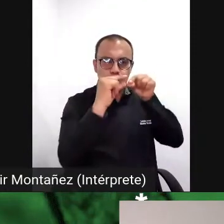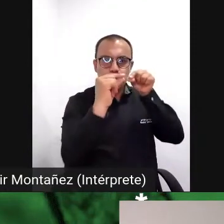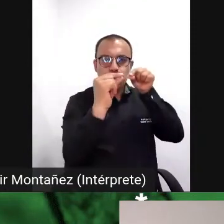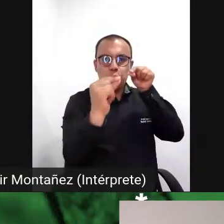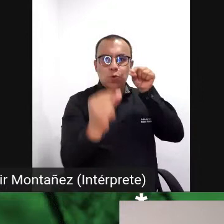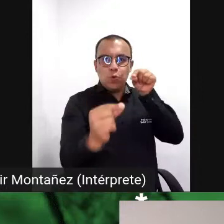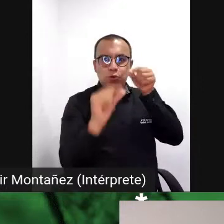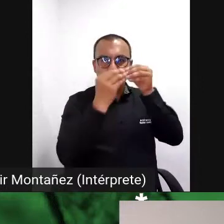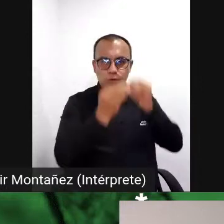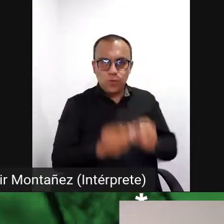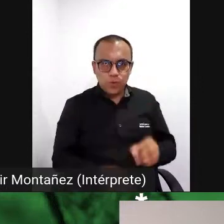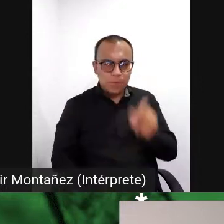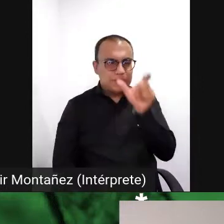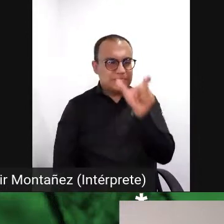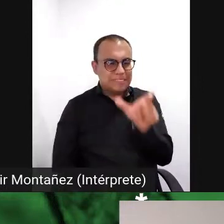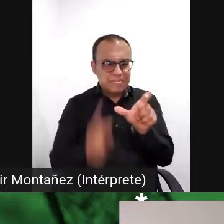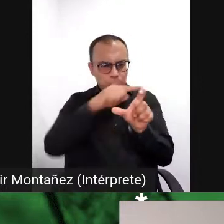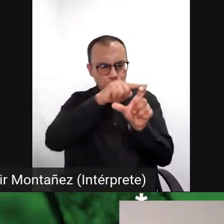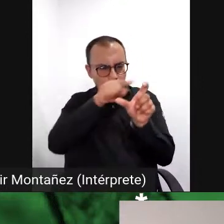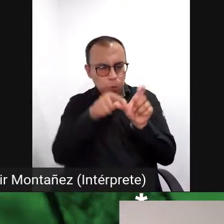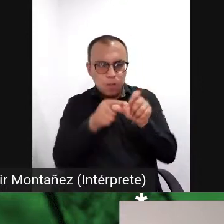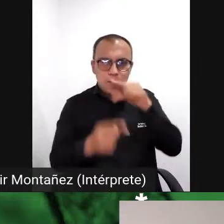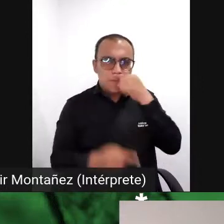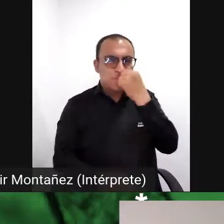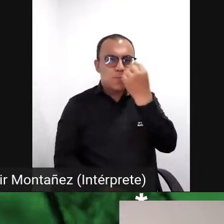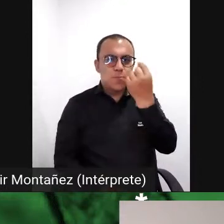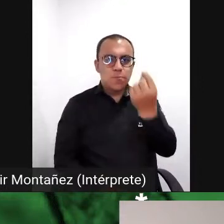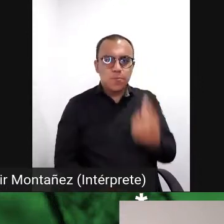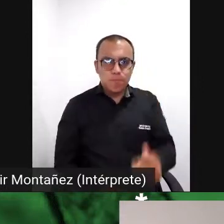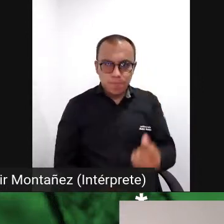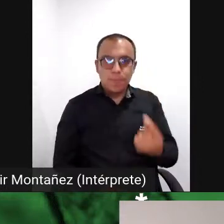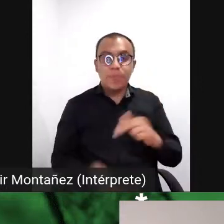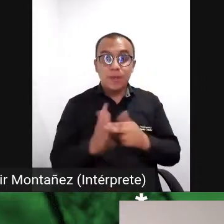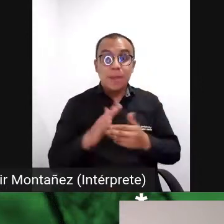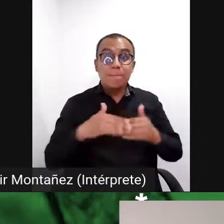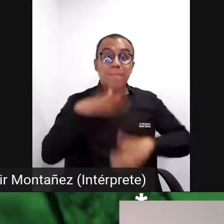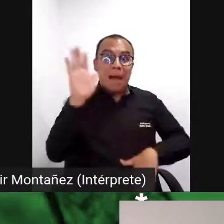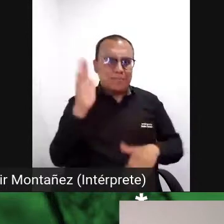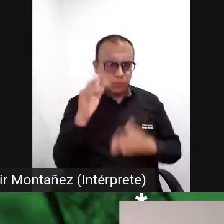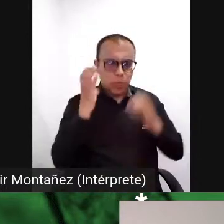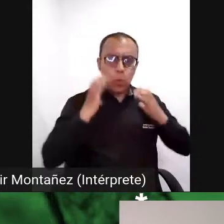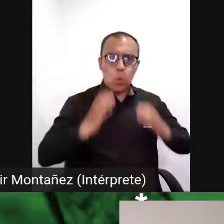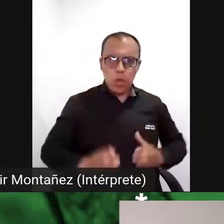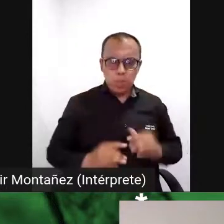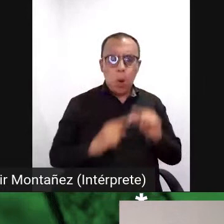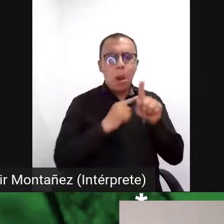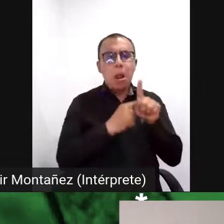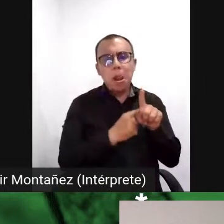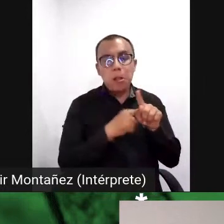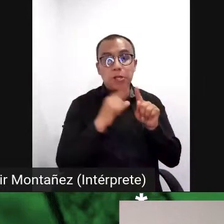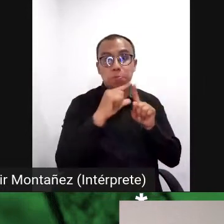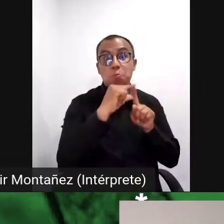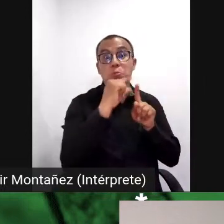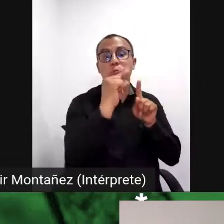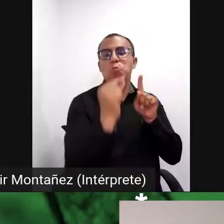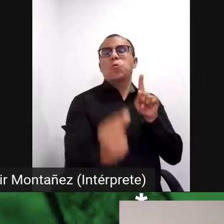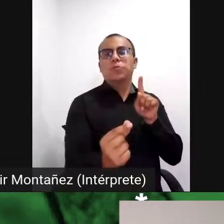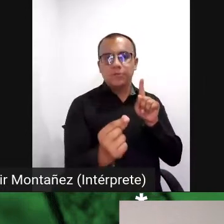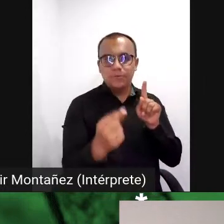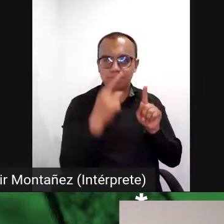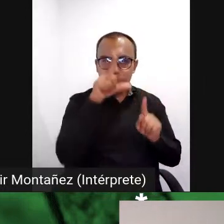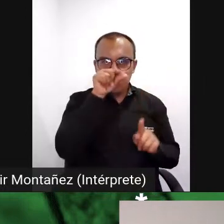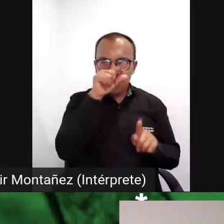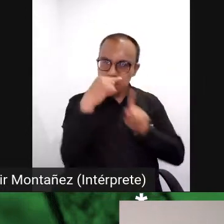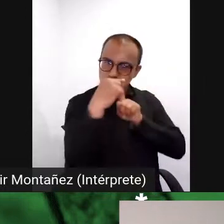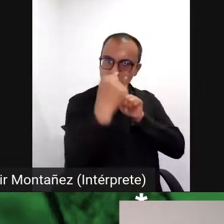del colibrí pico de espada es equivalente o puede ser mayor que el tamaño de su cuerpo. Es una locura. Uh-huh. Sí. Y es porque está especializado en